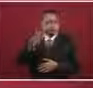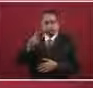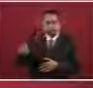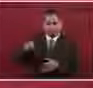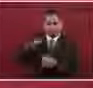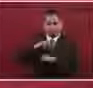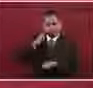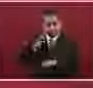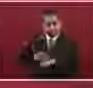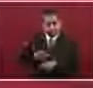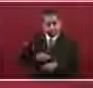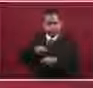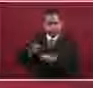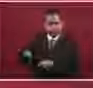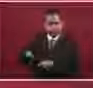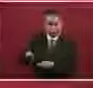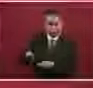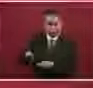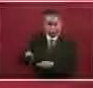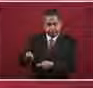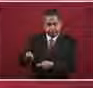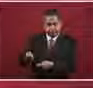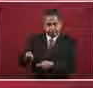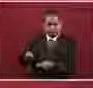esta propuesta a